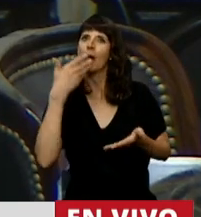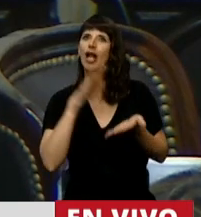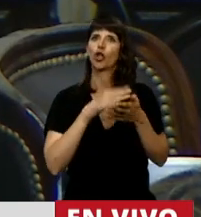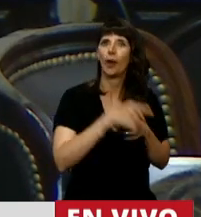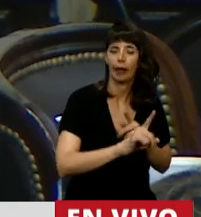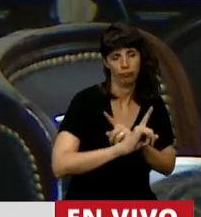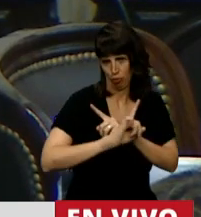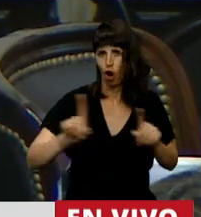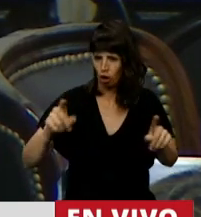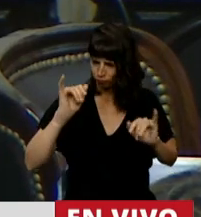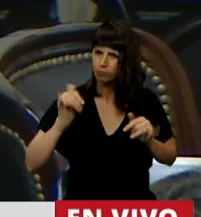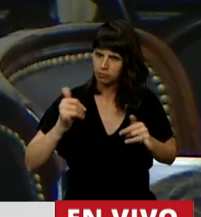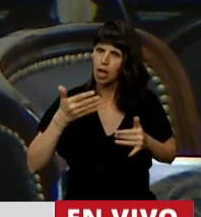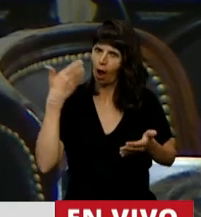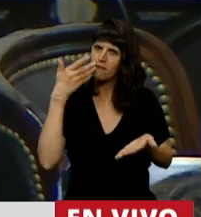y no voy